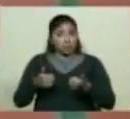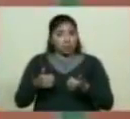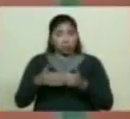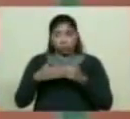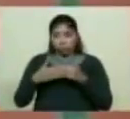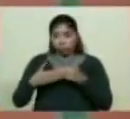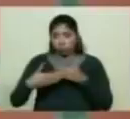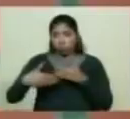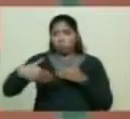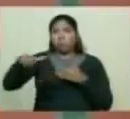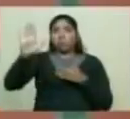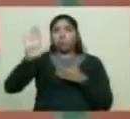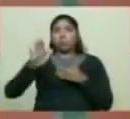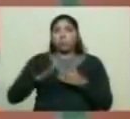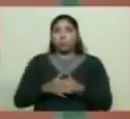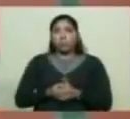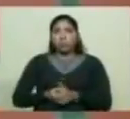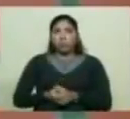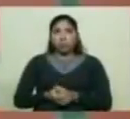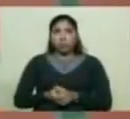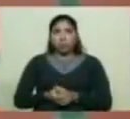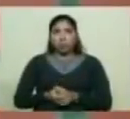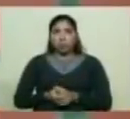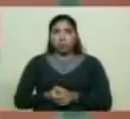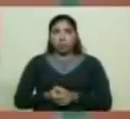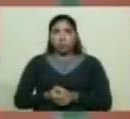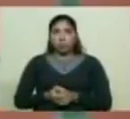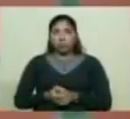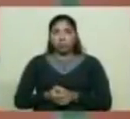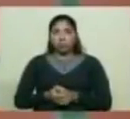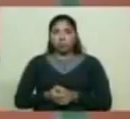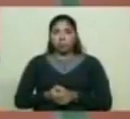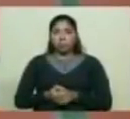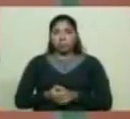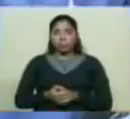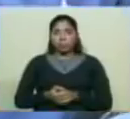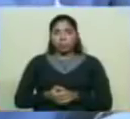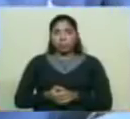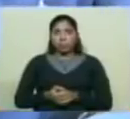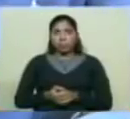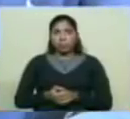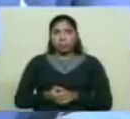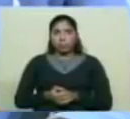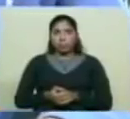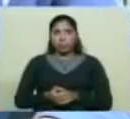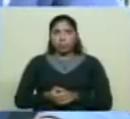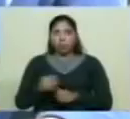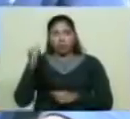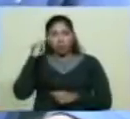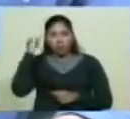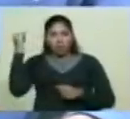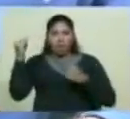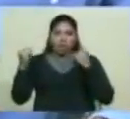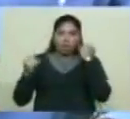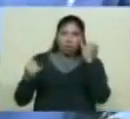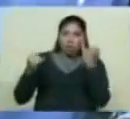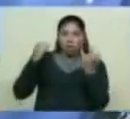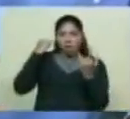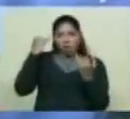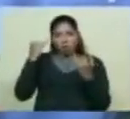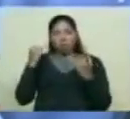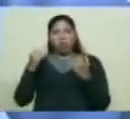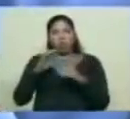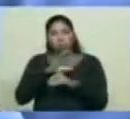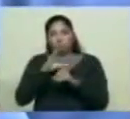un período de acumulación de patriotismo de formación de historia de cultura